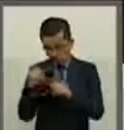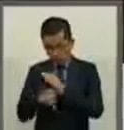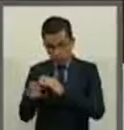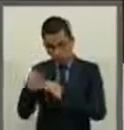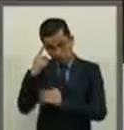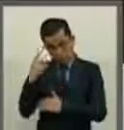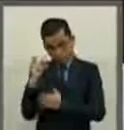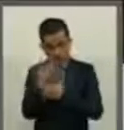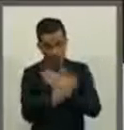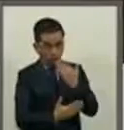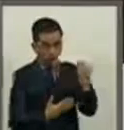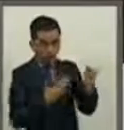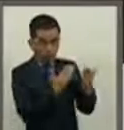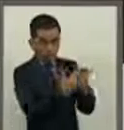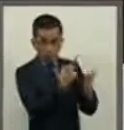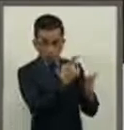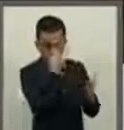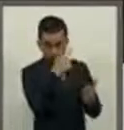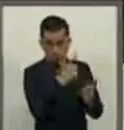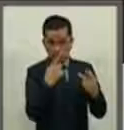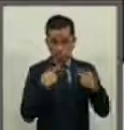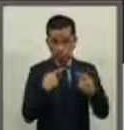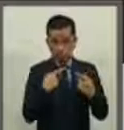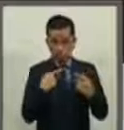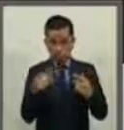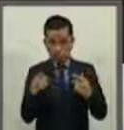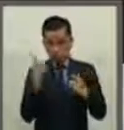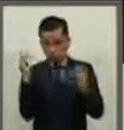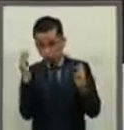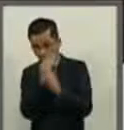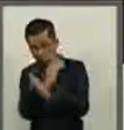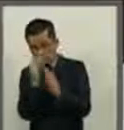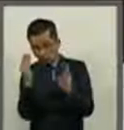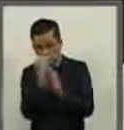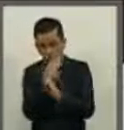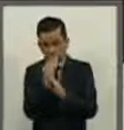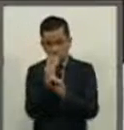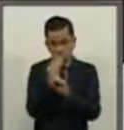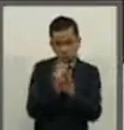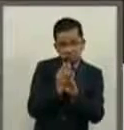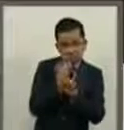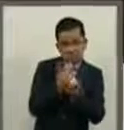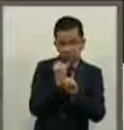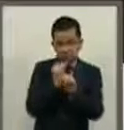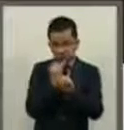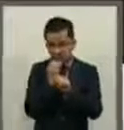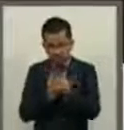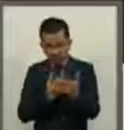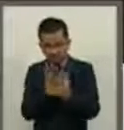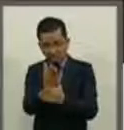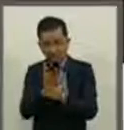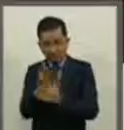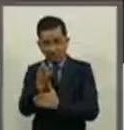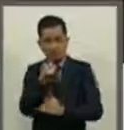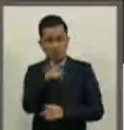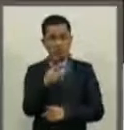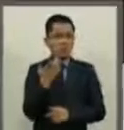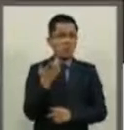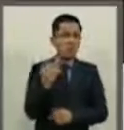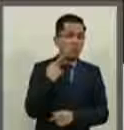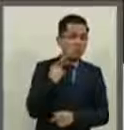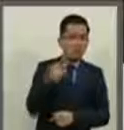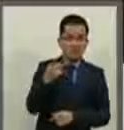al gobierno, para espiar a grupos políticos, a periodistas,